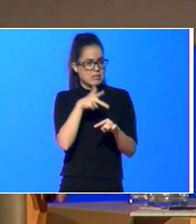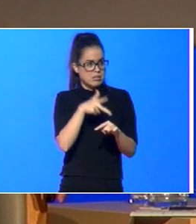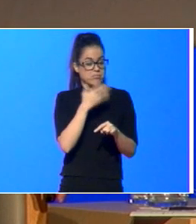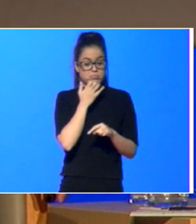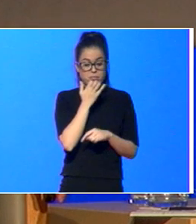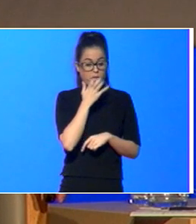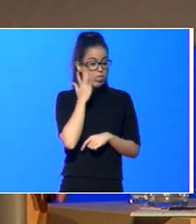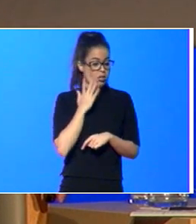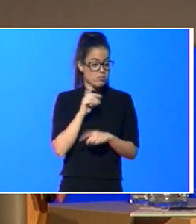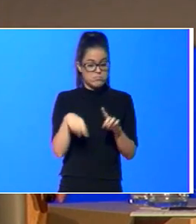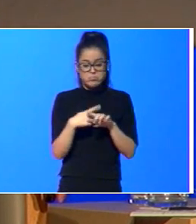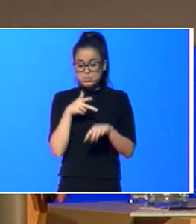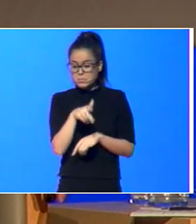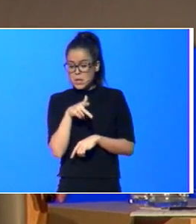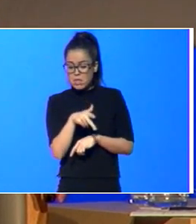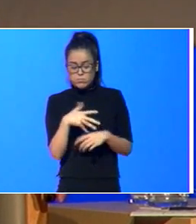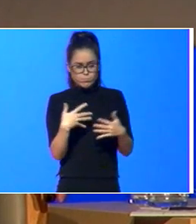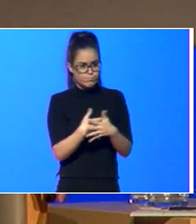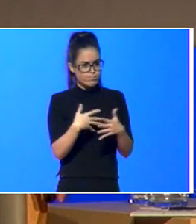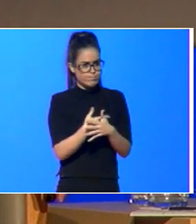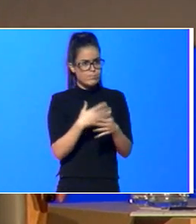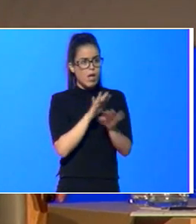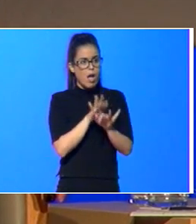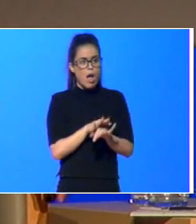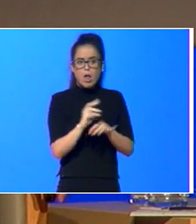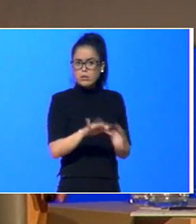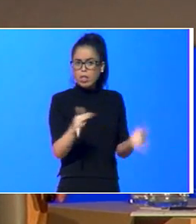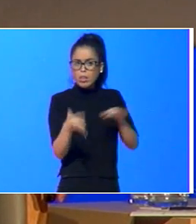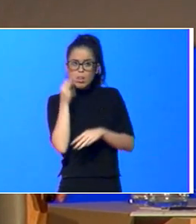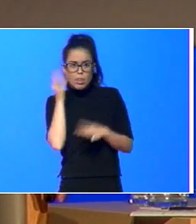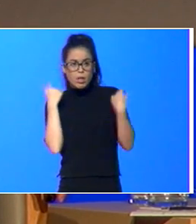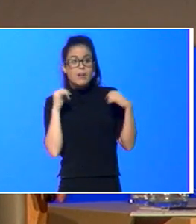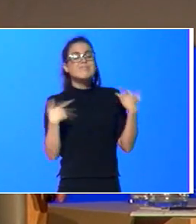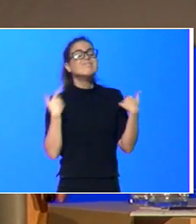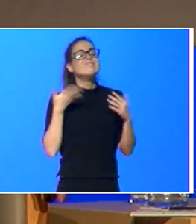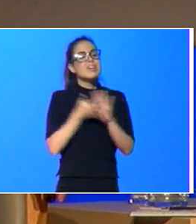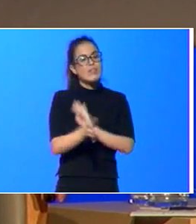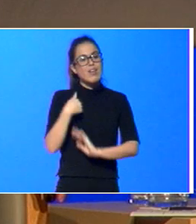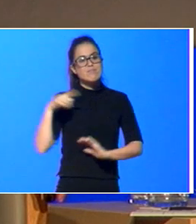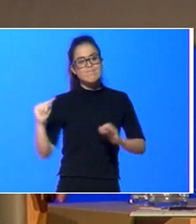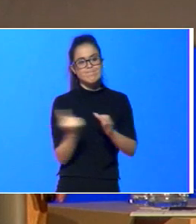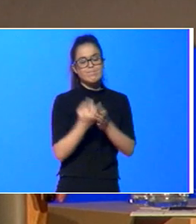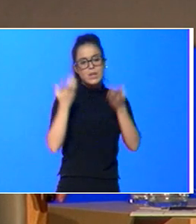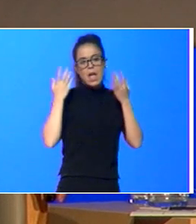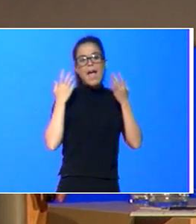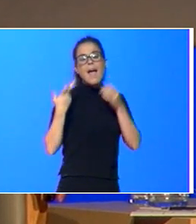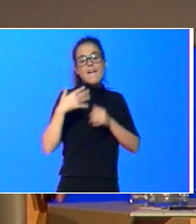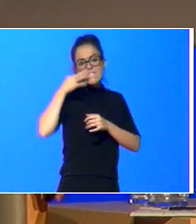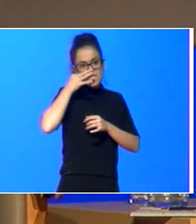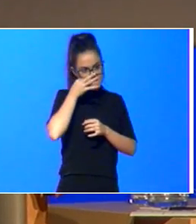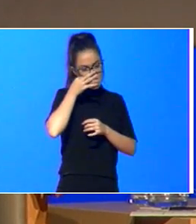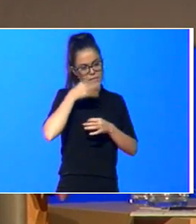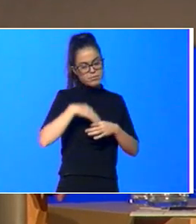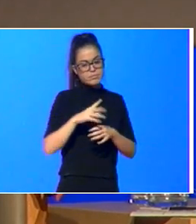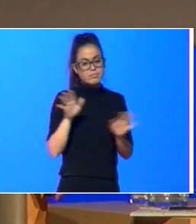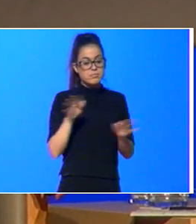conjugan, yo puedo estar incluido con el resto. Independientemente de lo que sea o no capaz de hacer, independientemente o no de cuál sea mi